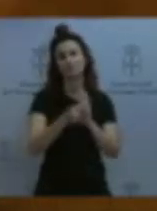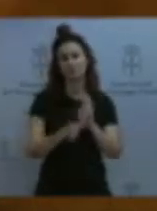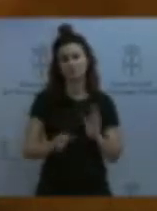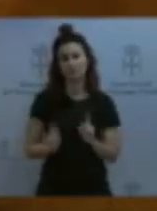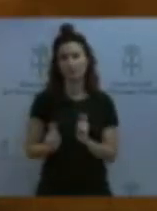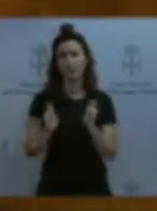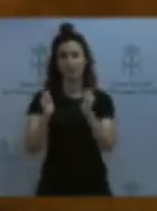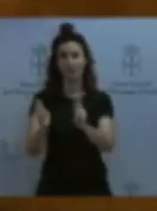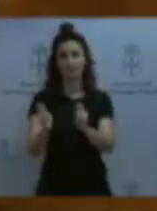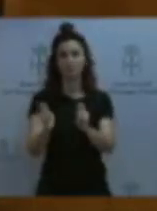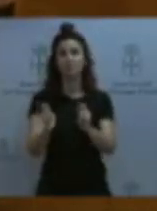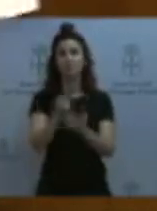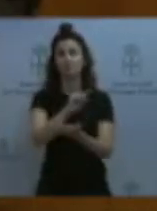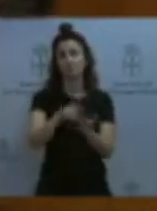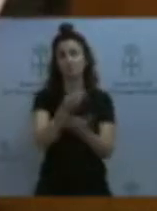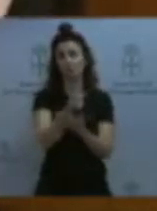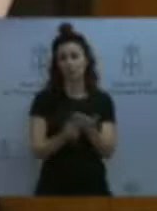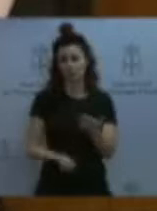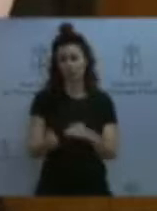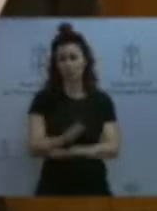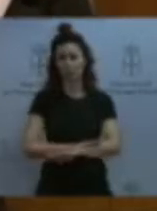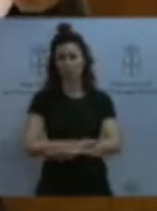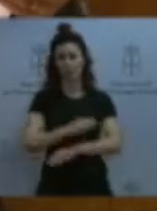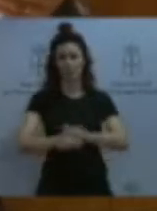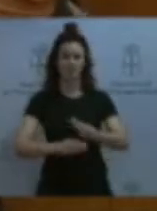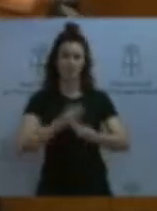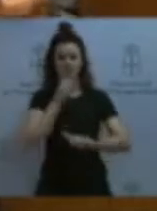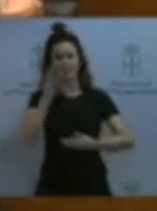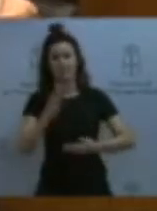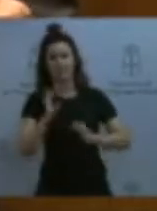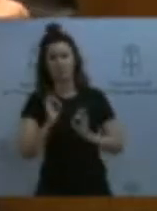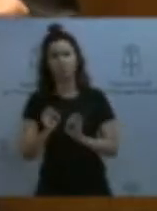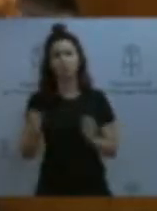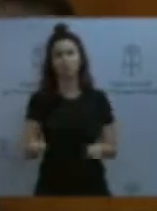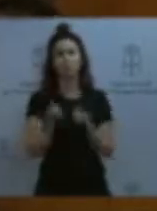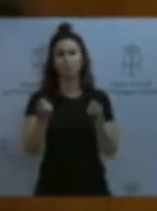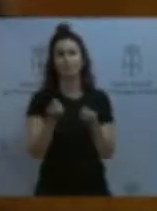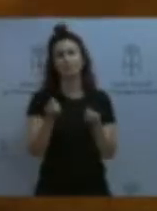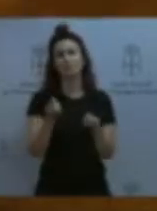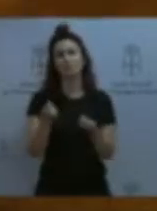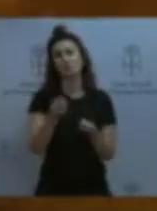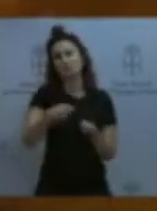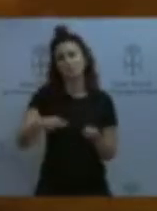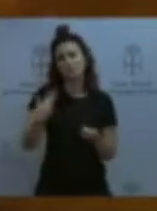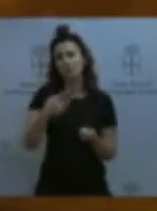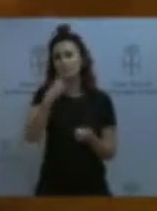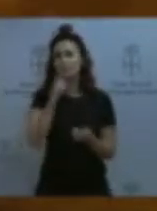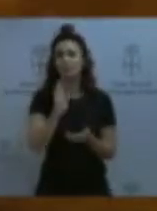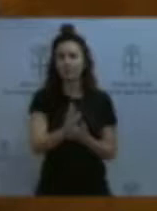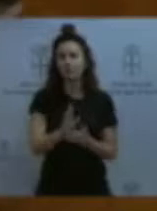ejecución, ordenar la publicación de la presente resolución en el perfil del contratante. Está firmada el día